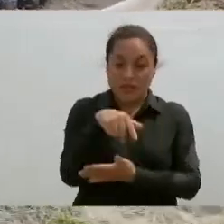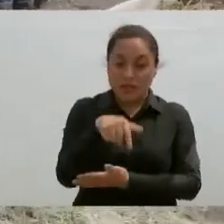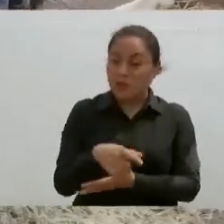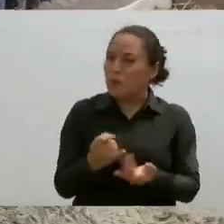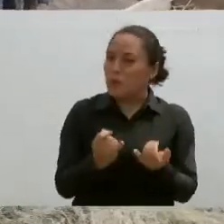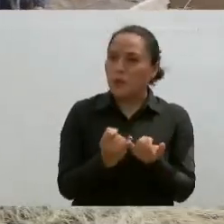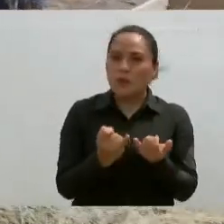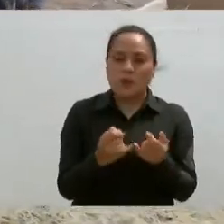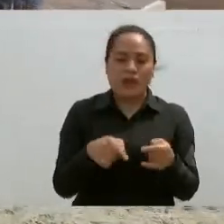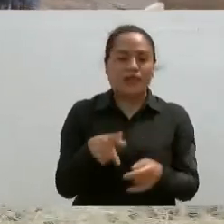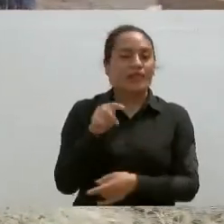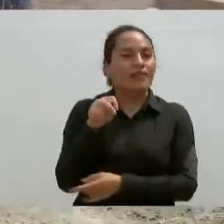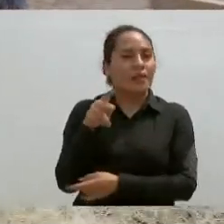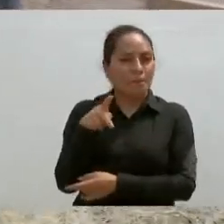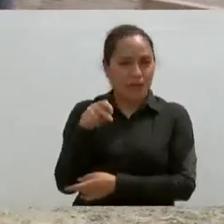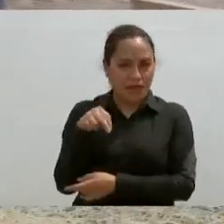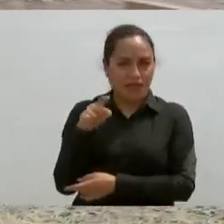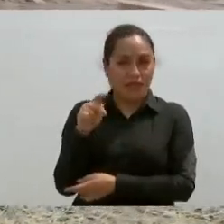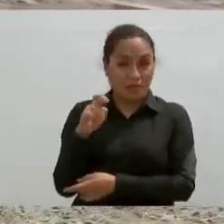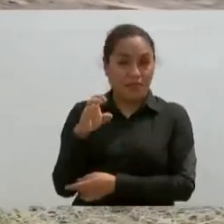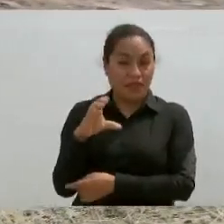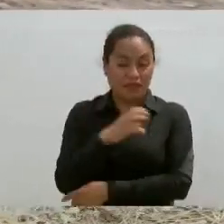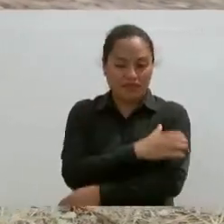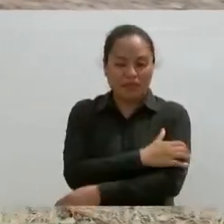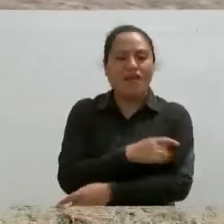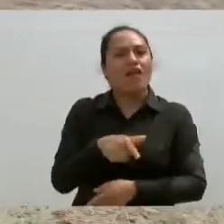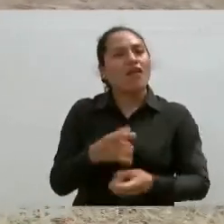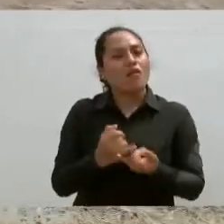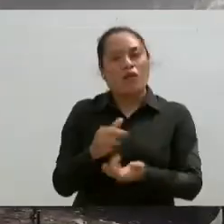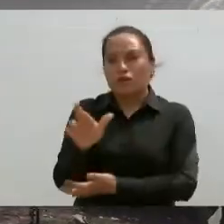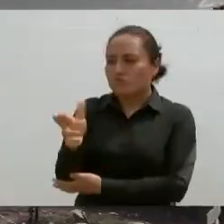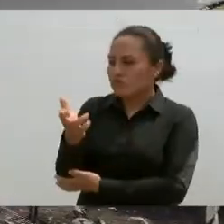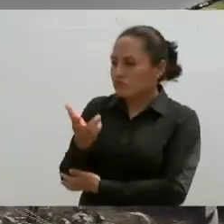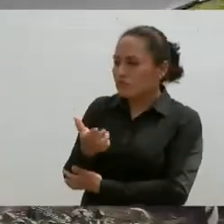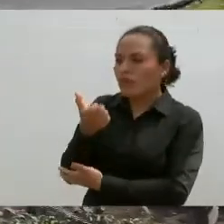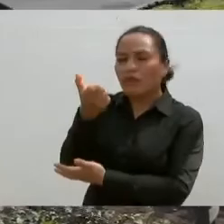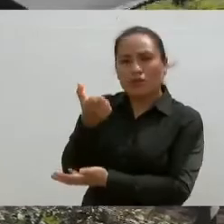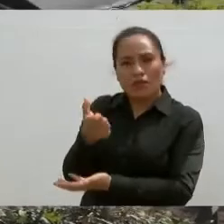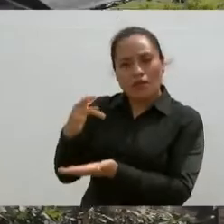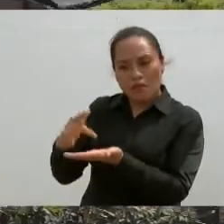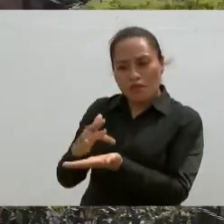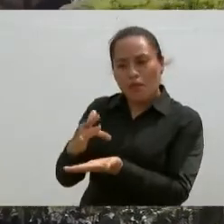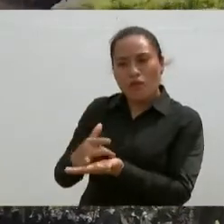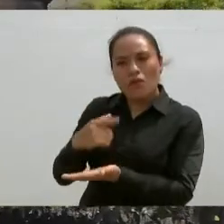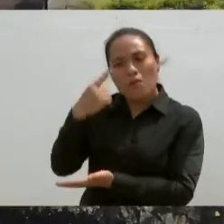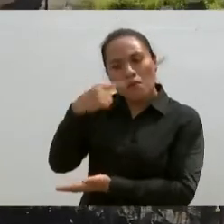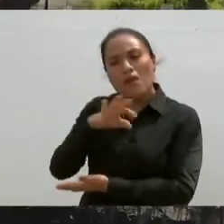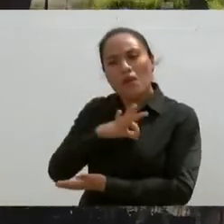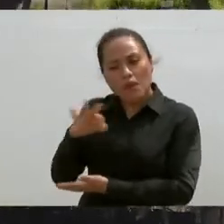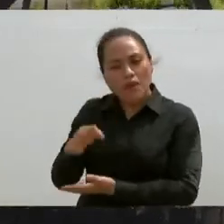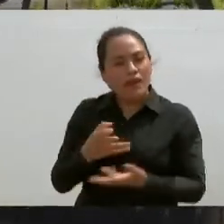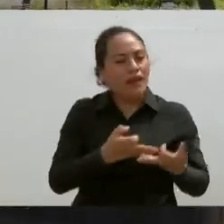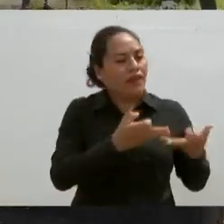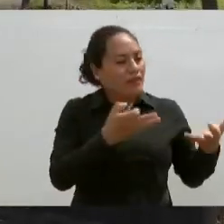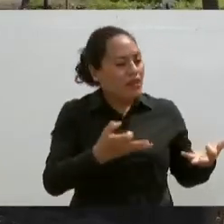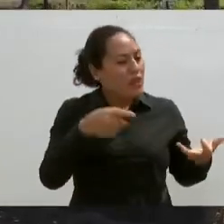Tapana, están recibiendo un jornal para cultivar sus